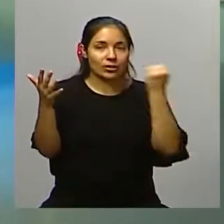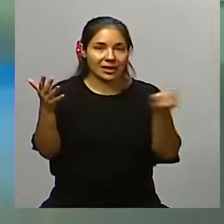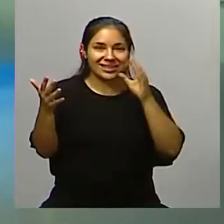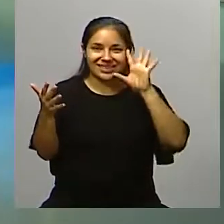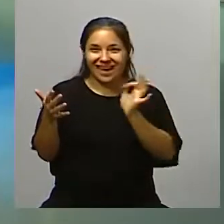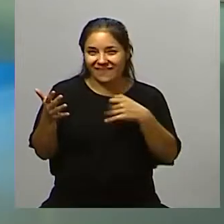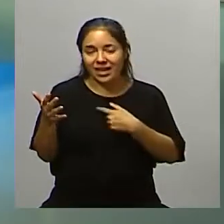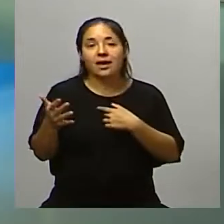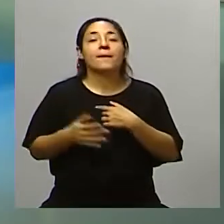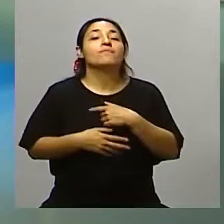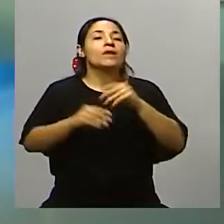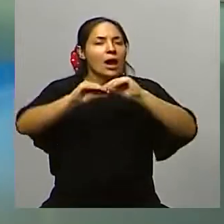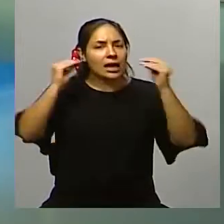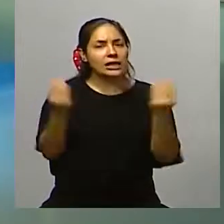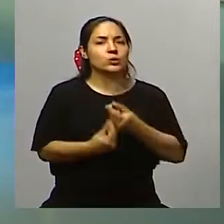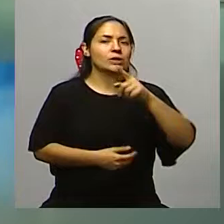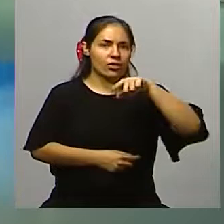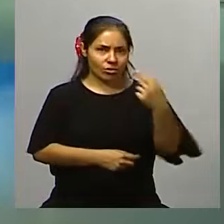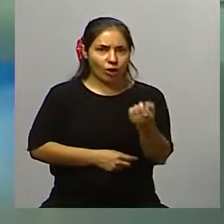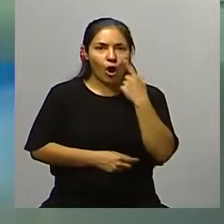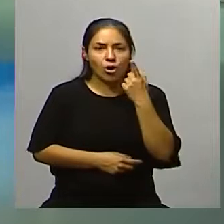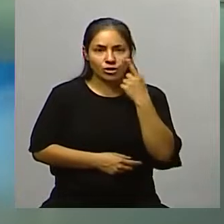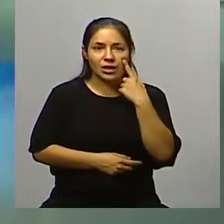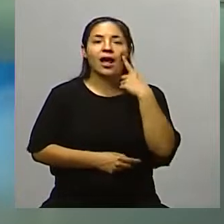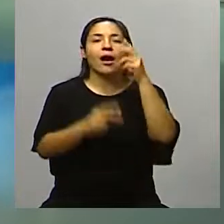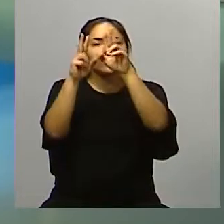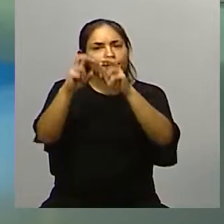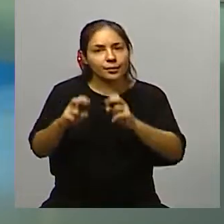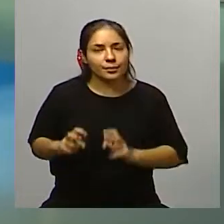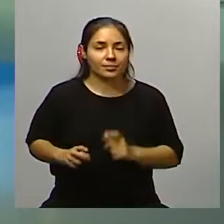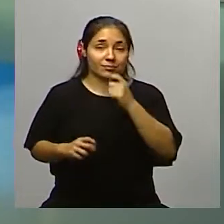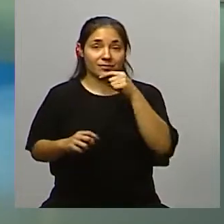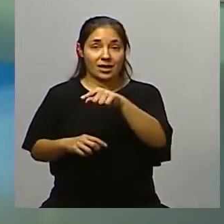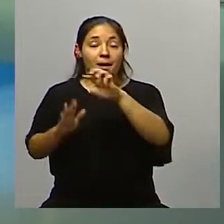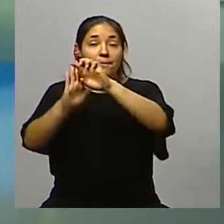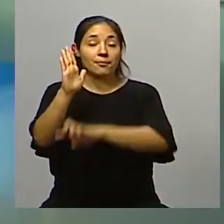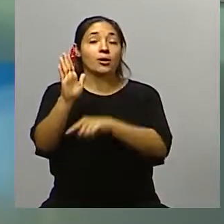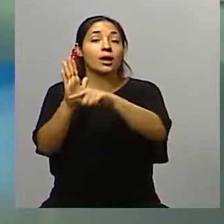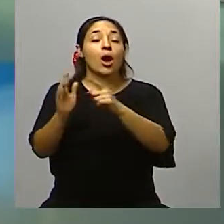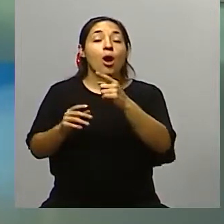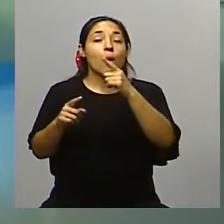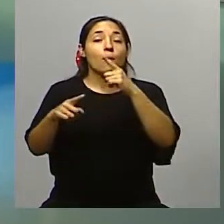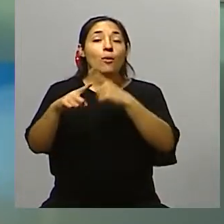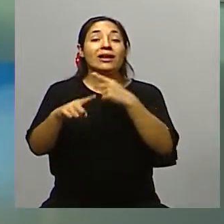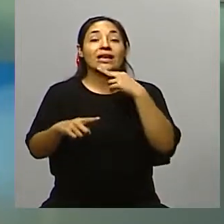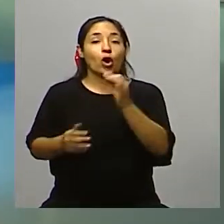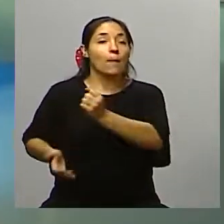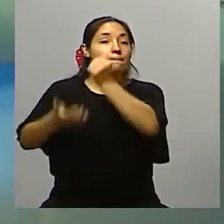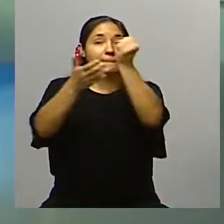los resultados, ¿no? A partir de algunos estudios posteriores a la implementación de la asignación universal por hijo, que por su